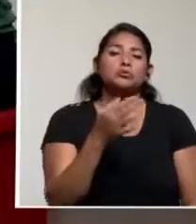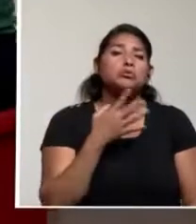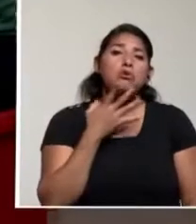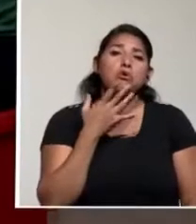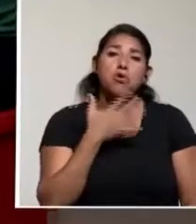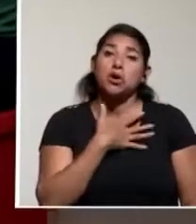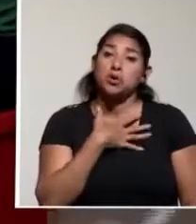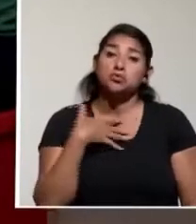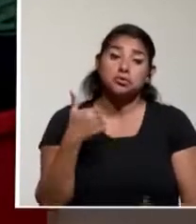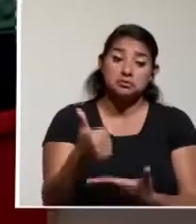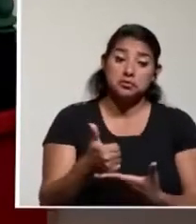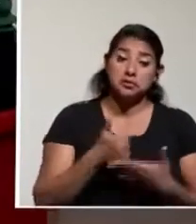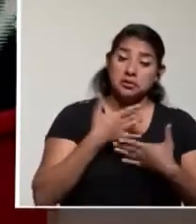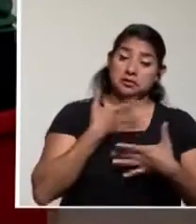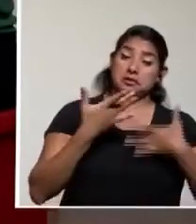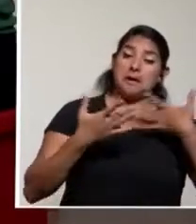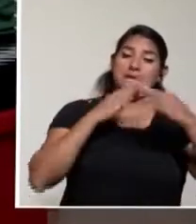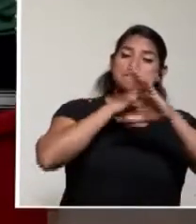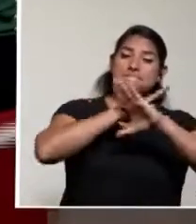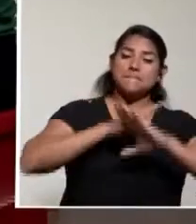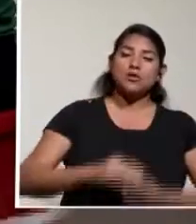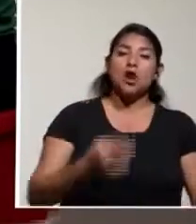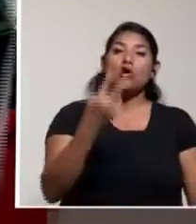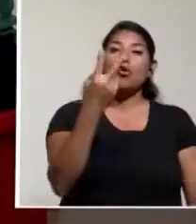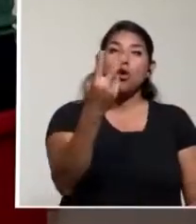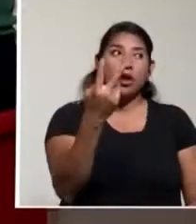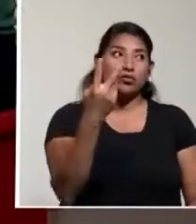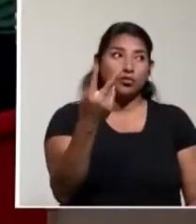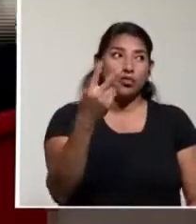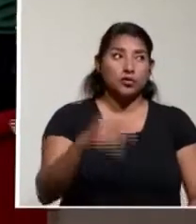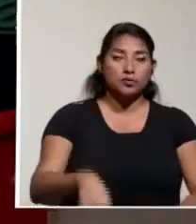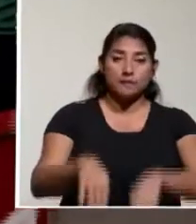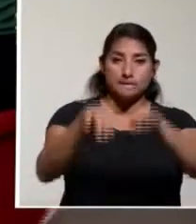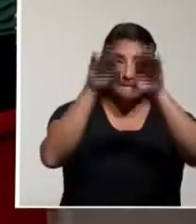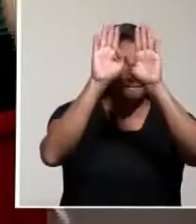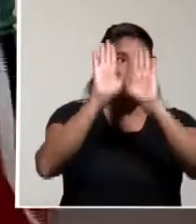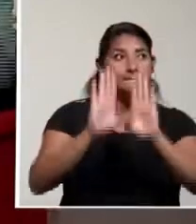nos transmita paz. Ahora me acarga los dos lados, ¿sí?